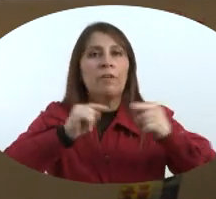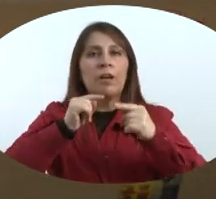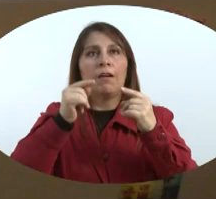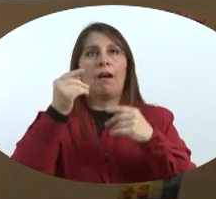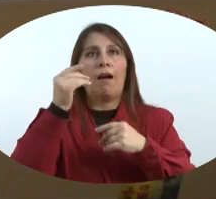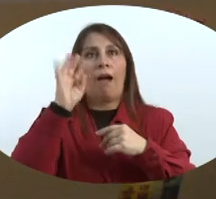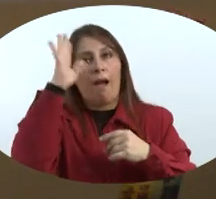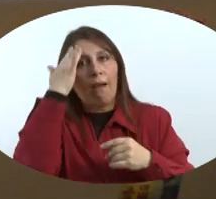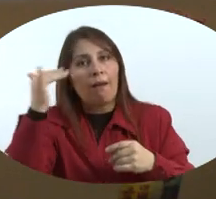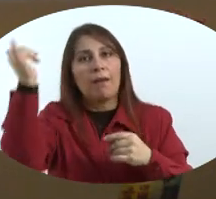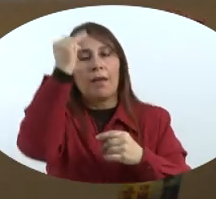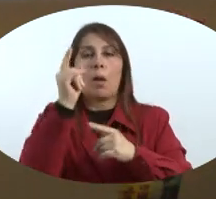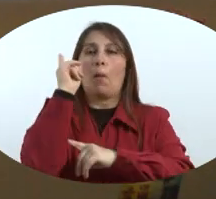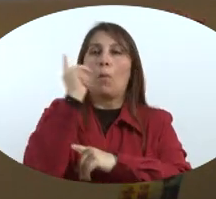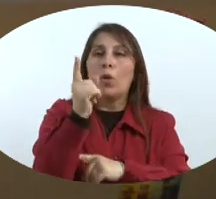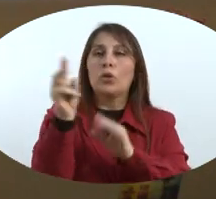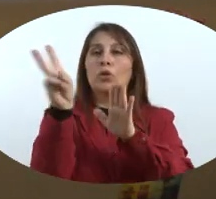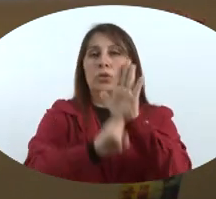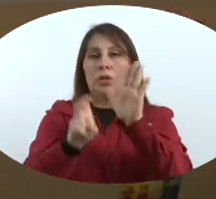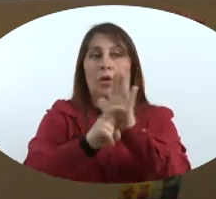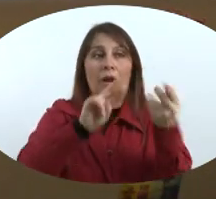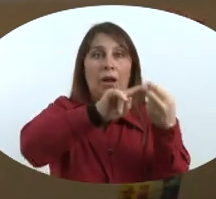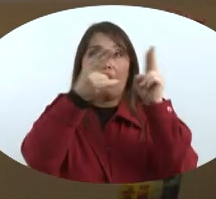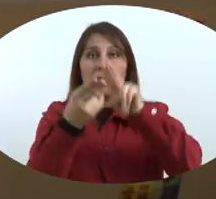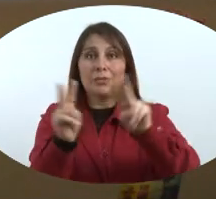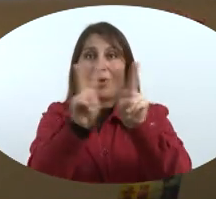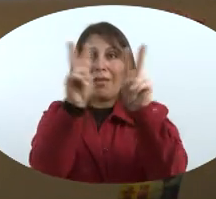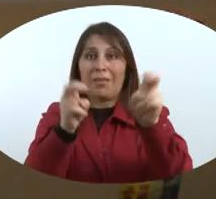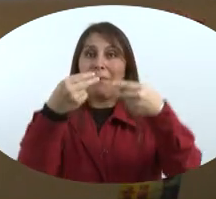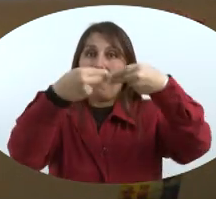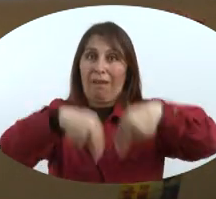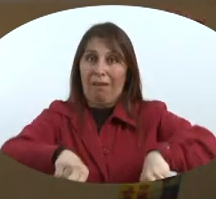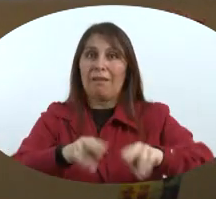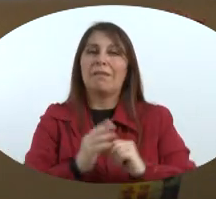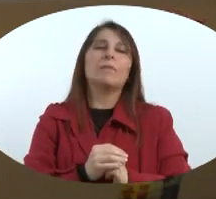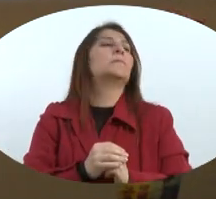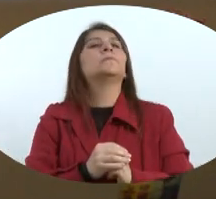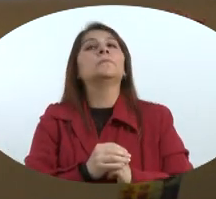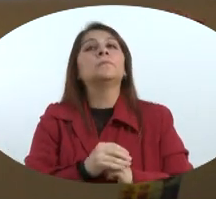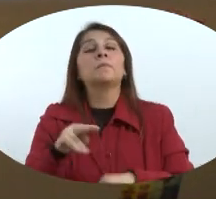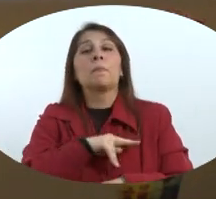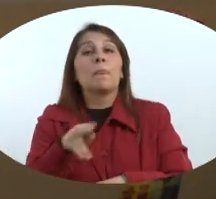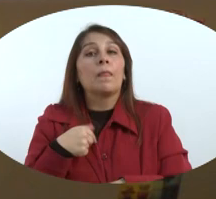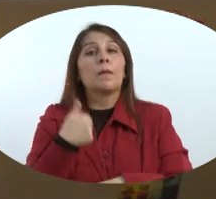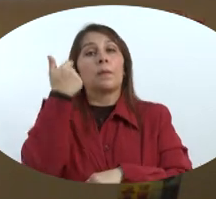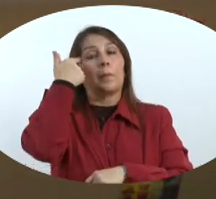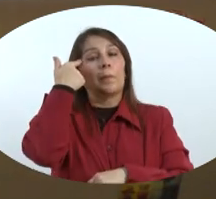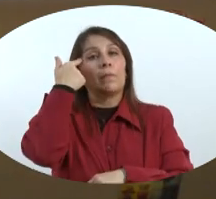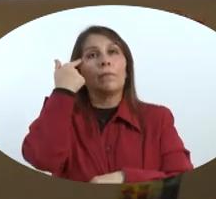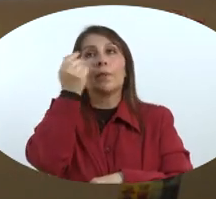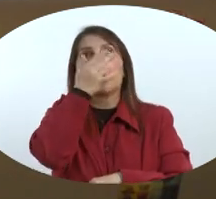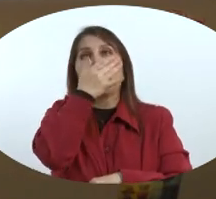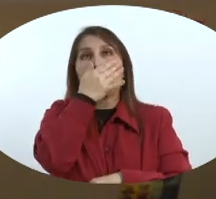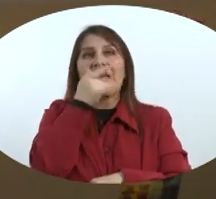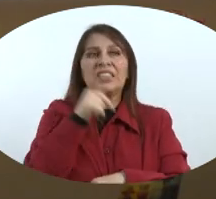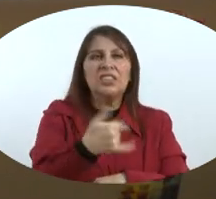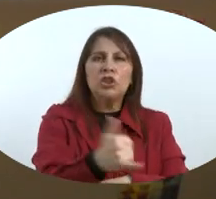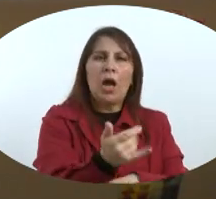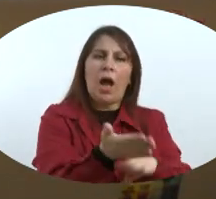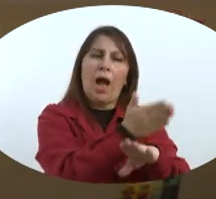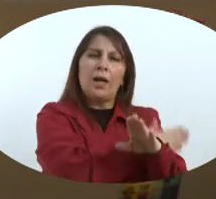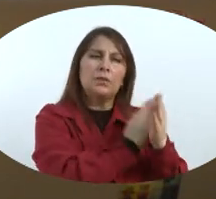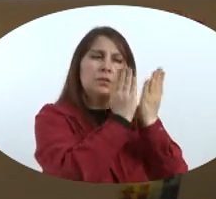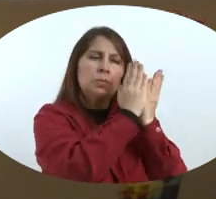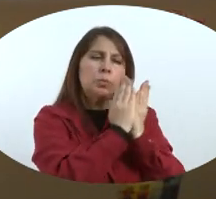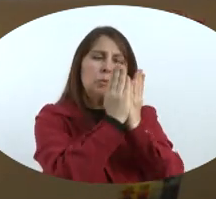político y también teórico frente al tema del género bueno para esto pues hemos estudiado juiciosamente